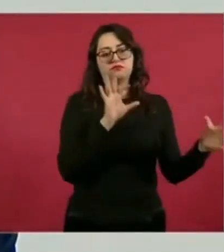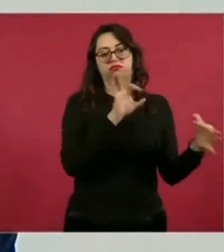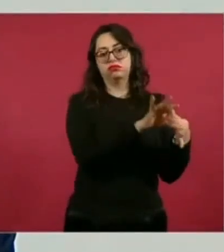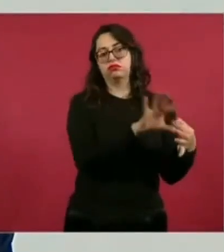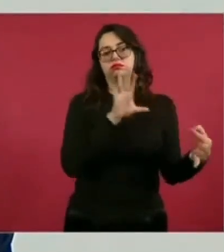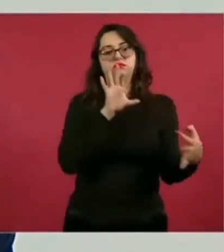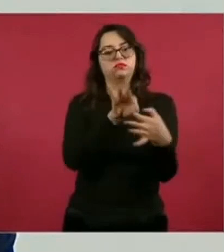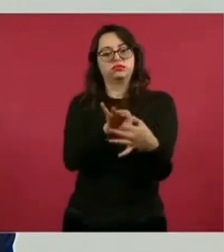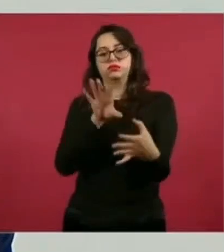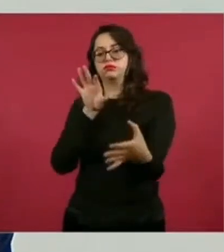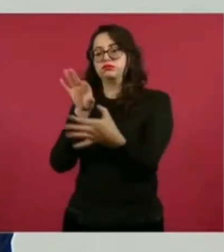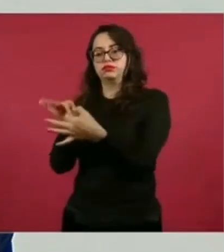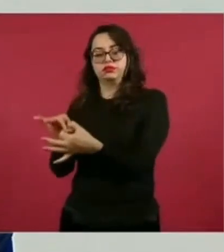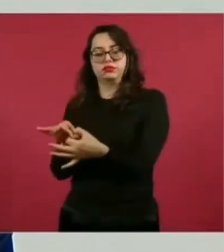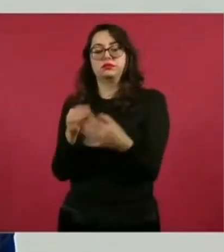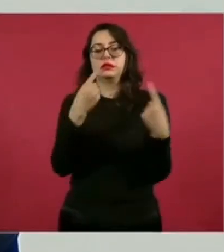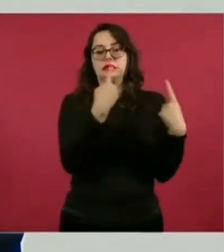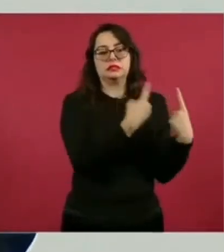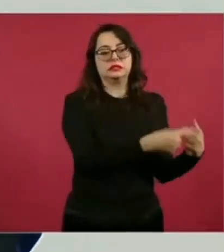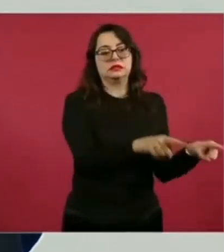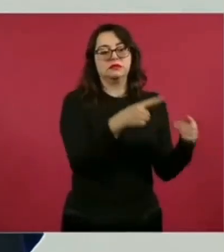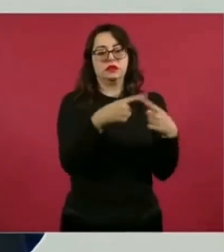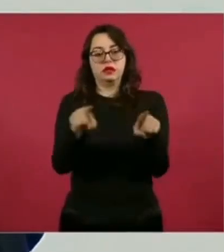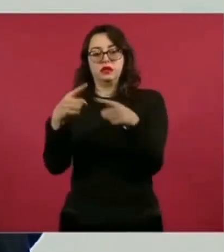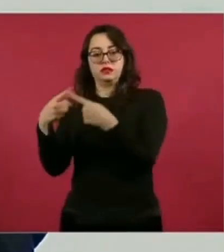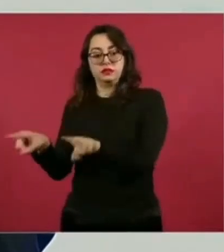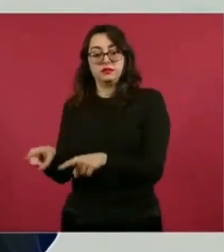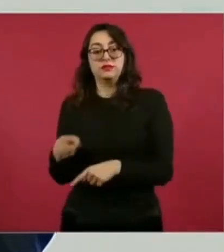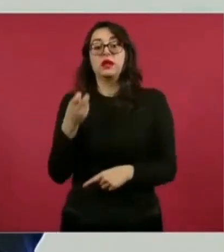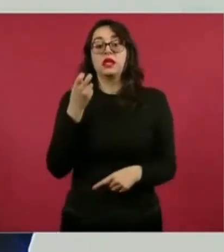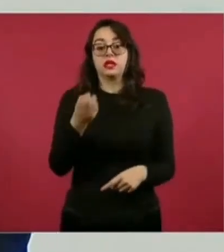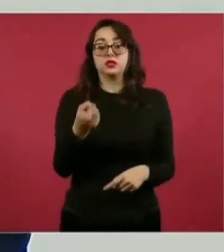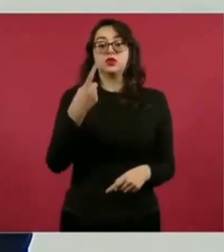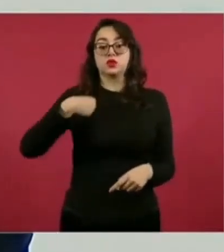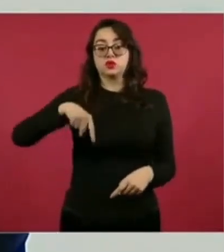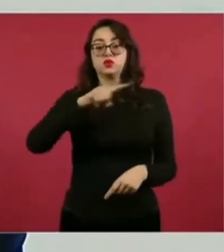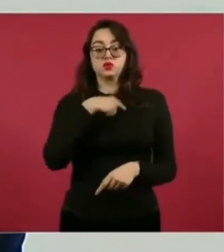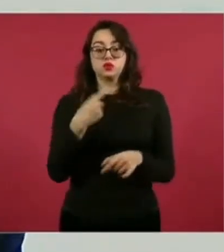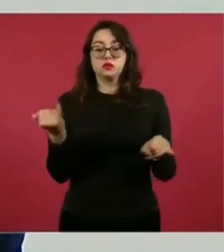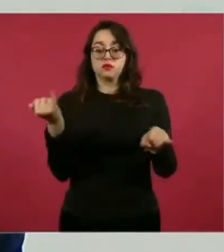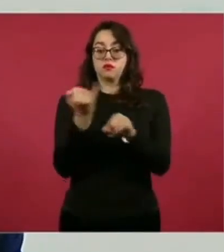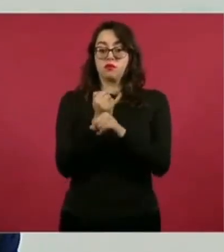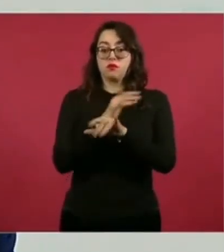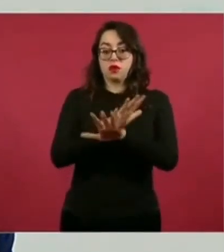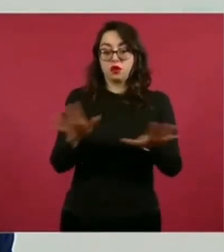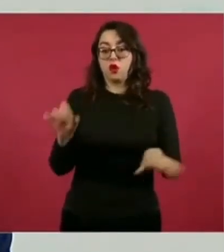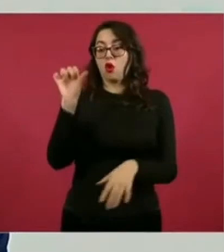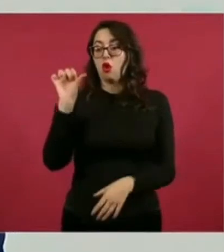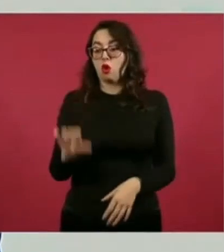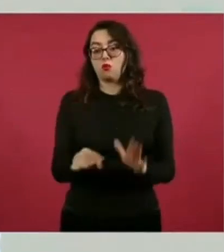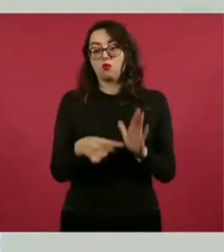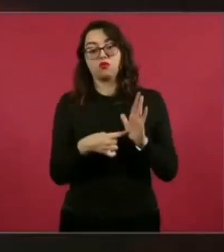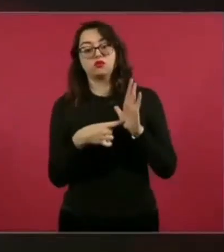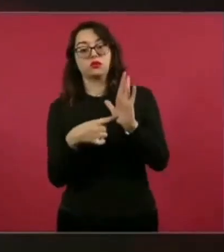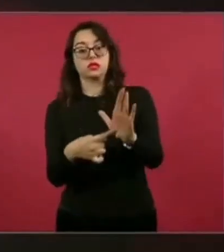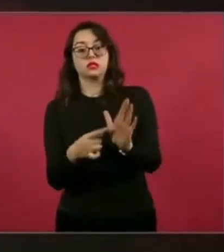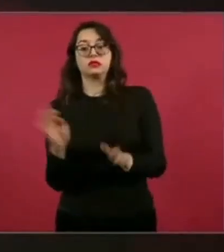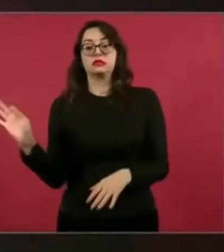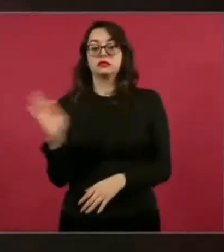los periodistas. Esta información se las damos con la finalidad de que si alguna persona